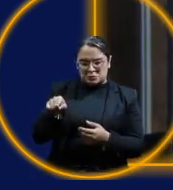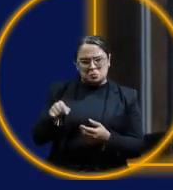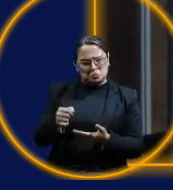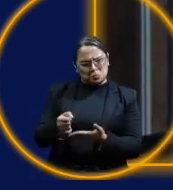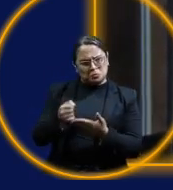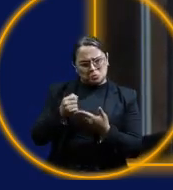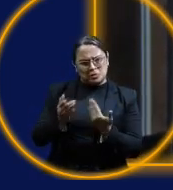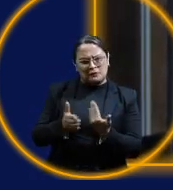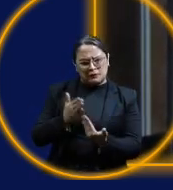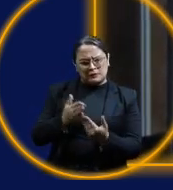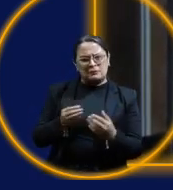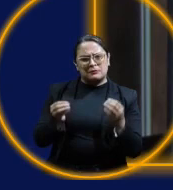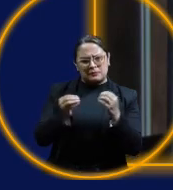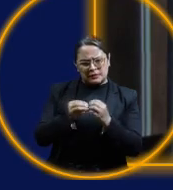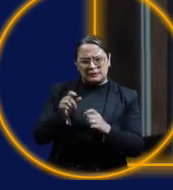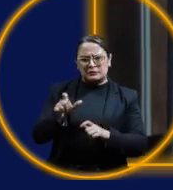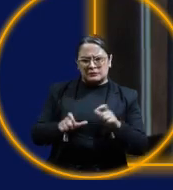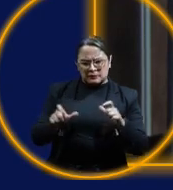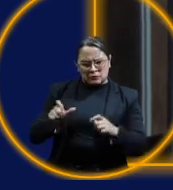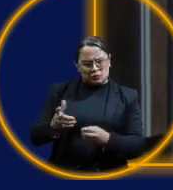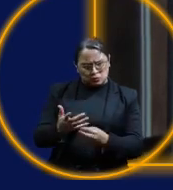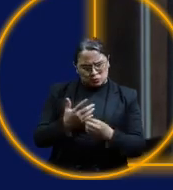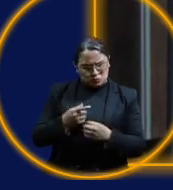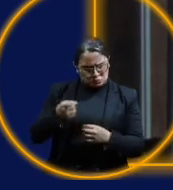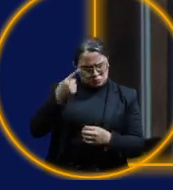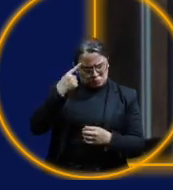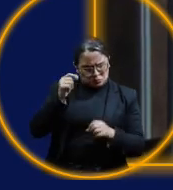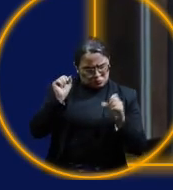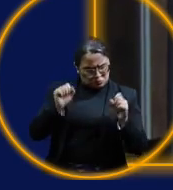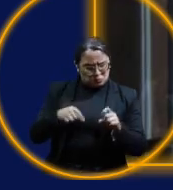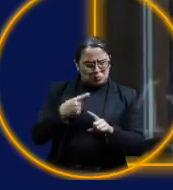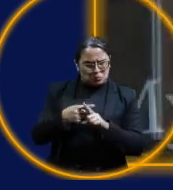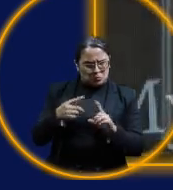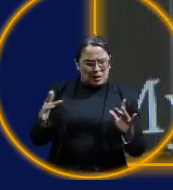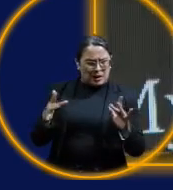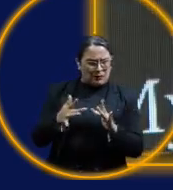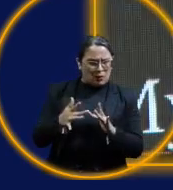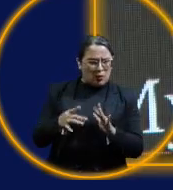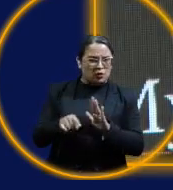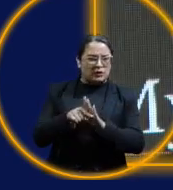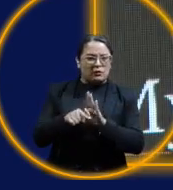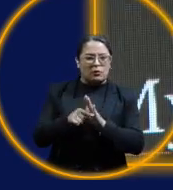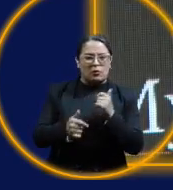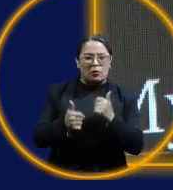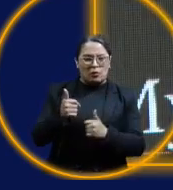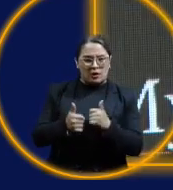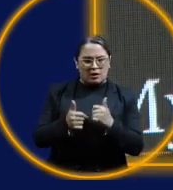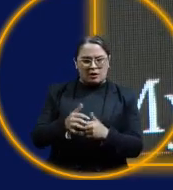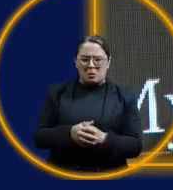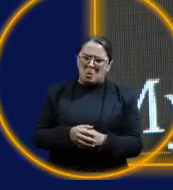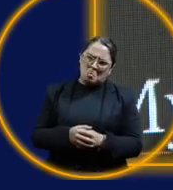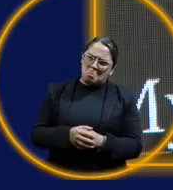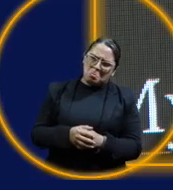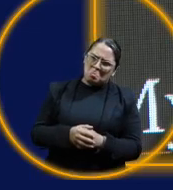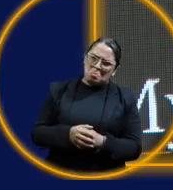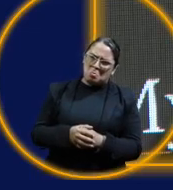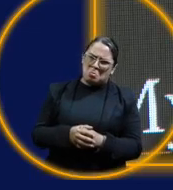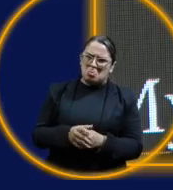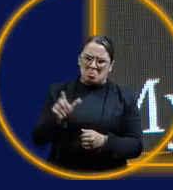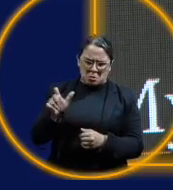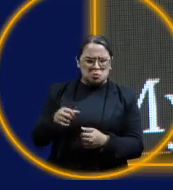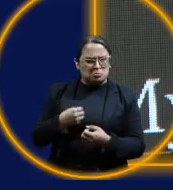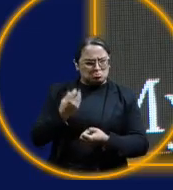fácil para que más personas haga más artes Tú crees que es un positivo neto un negativo yo no creo que hay nada malo que la gente se